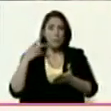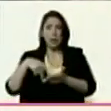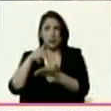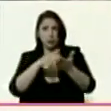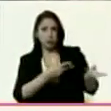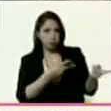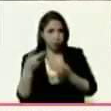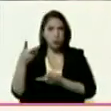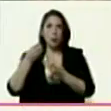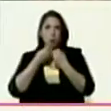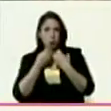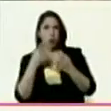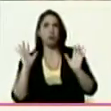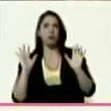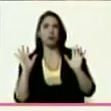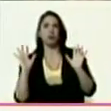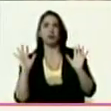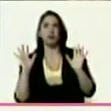bienvenidas son, bienvenidas.